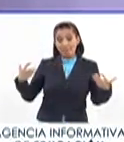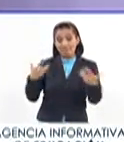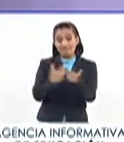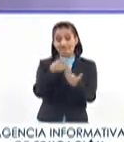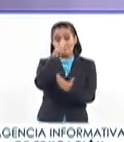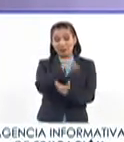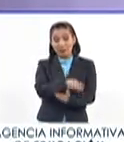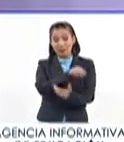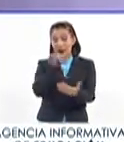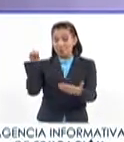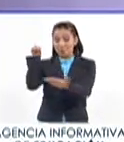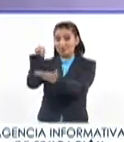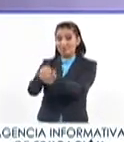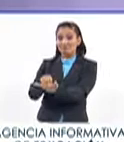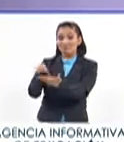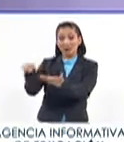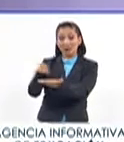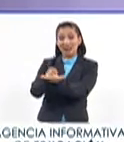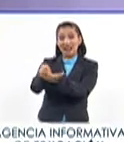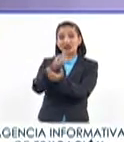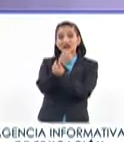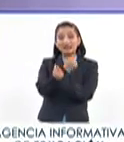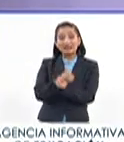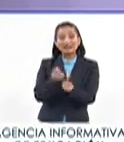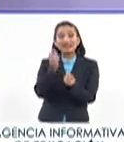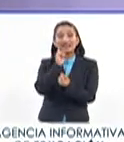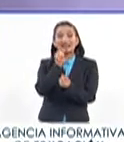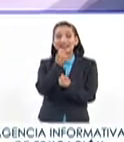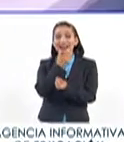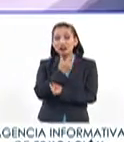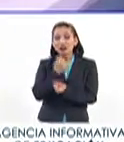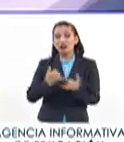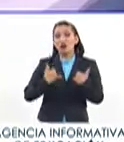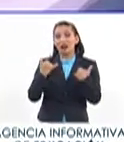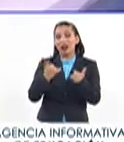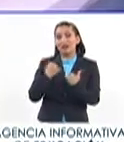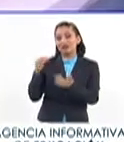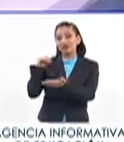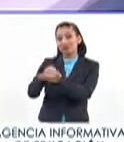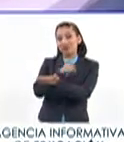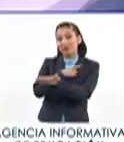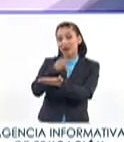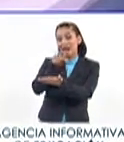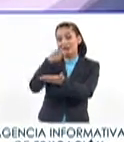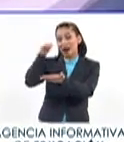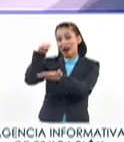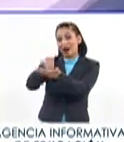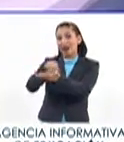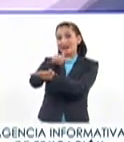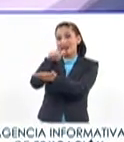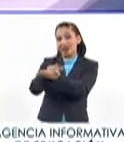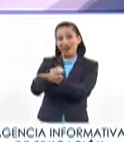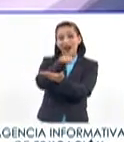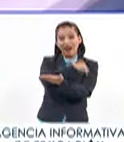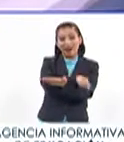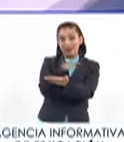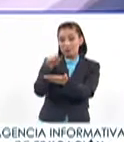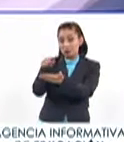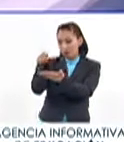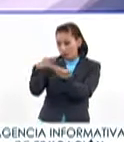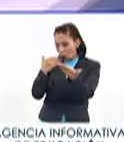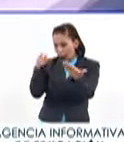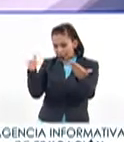a tener una perspectiva de derechos de niñas, niños y adolescentes. Entonces estamos trabajando para que varias de estas leyes